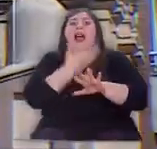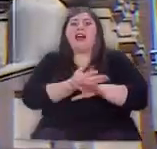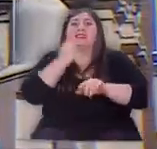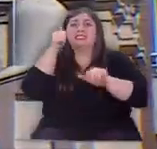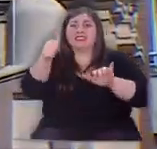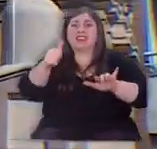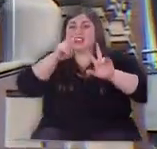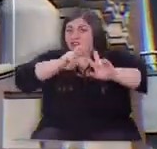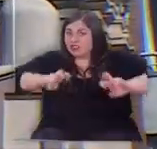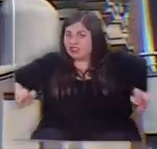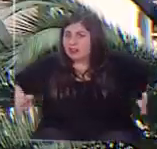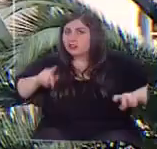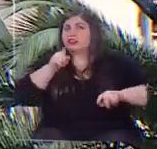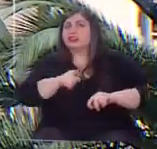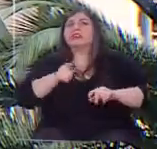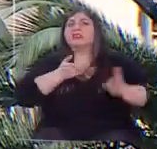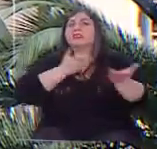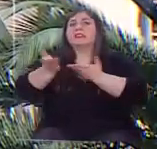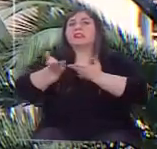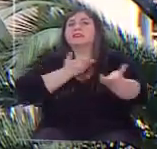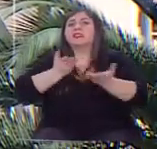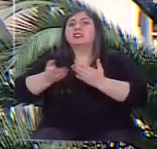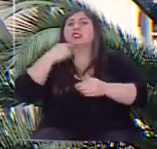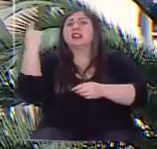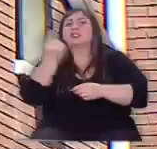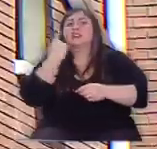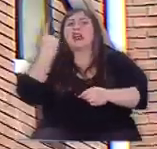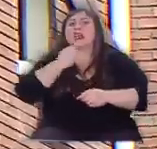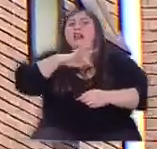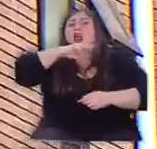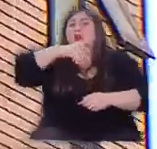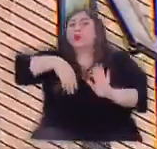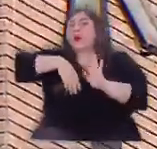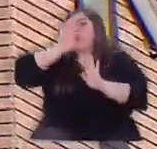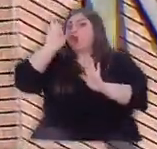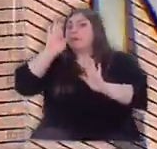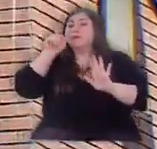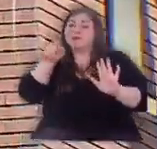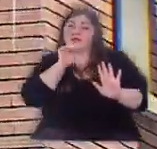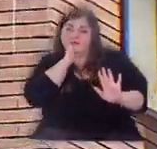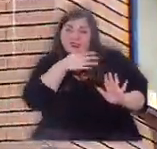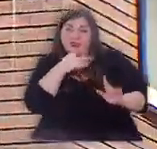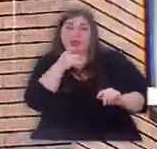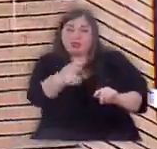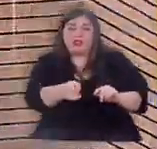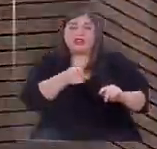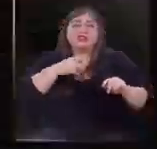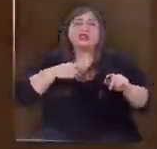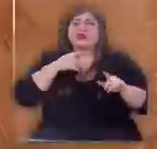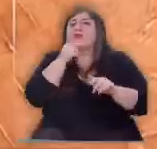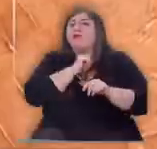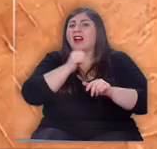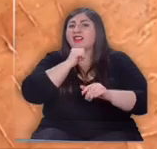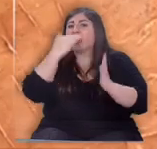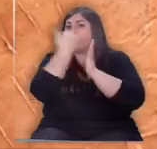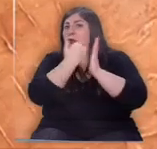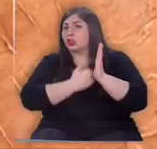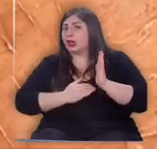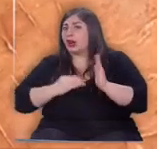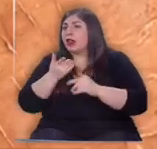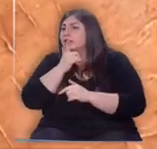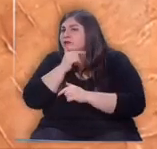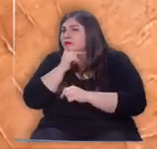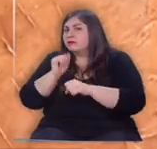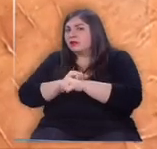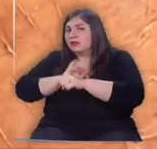recintos dependientes del Servicio Nacional del Adulto Mayor, principalmente por falta de protocolos ante sospechas de COVID-19. Para expertos,